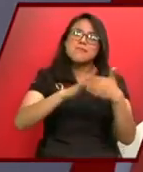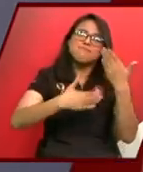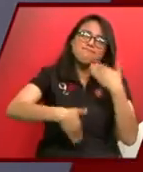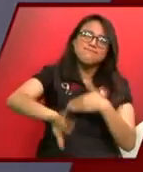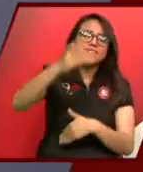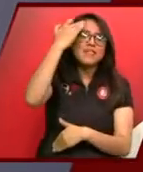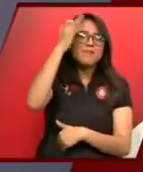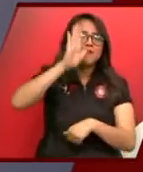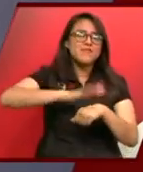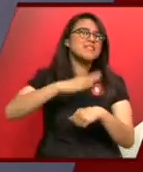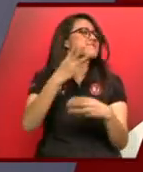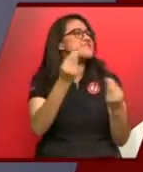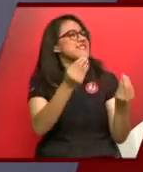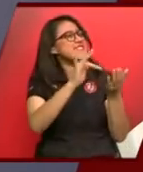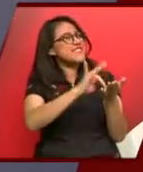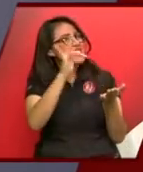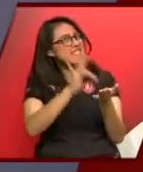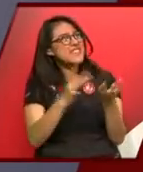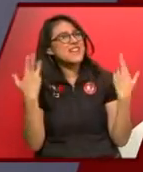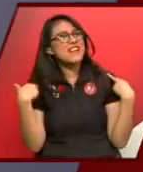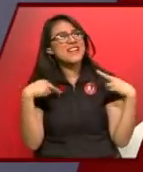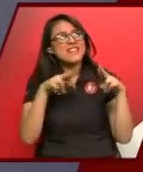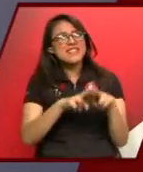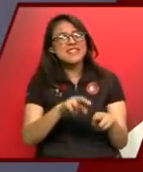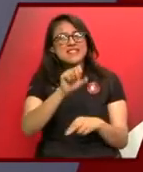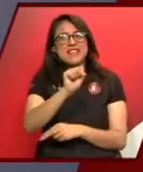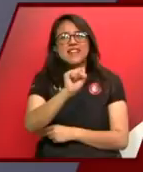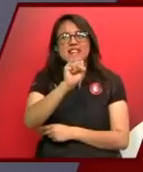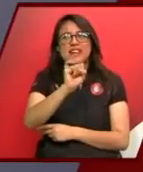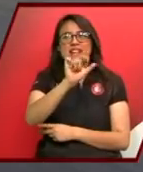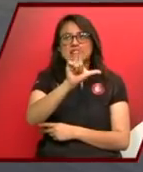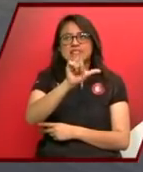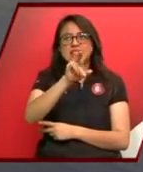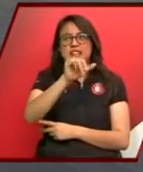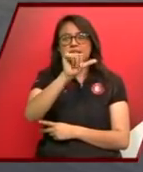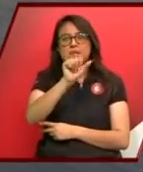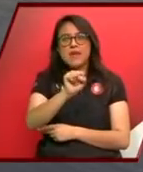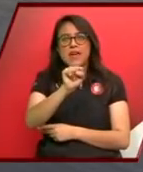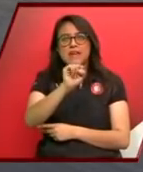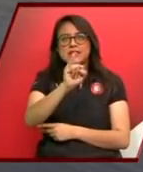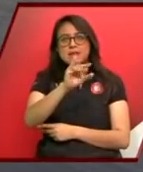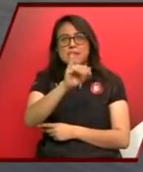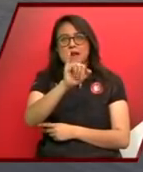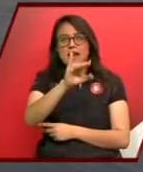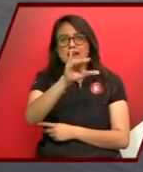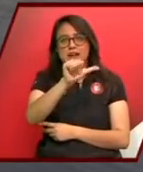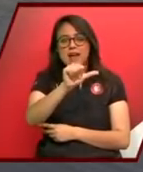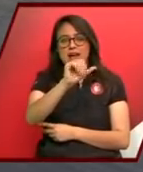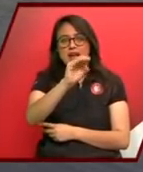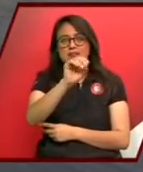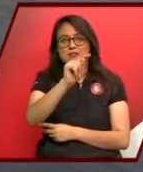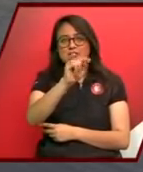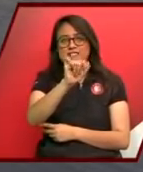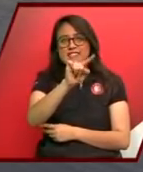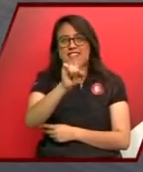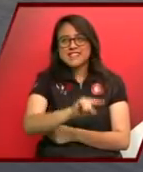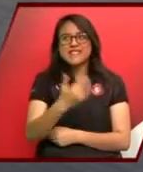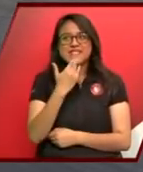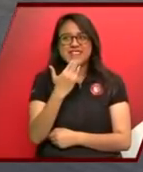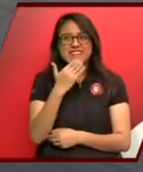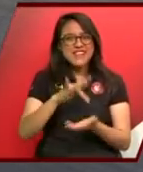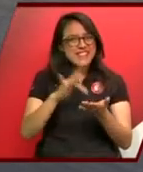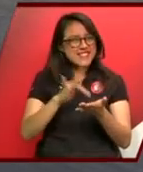tiempo. Mil gracias, se lo agradezco. Maestra Silvia Gloria Simancas Cortés. Mil gracias a usted, se lo